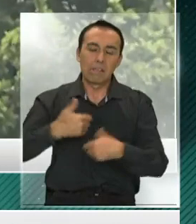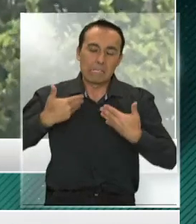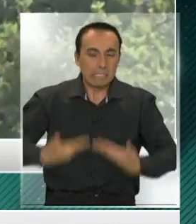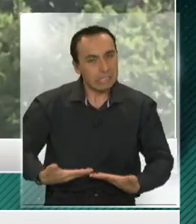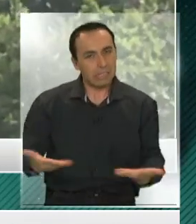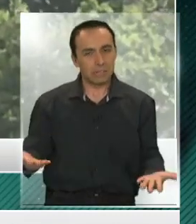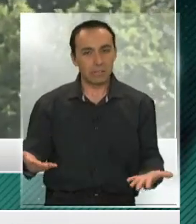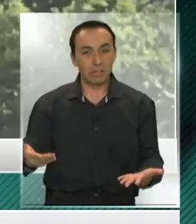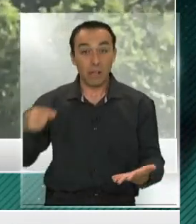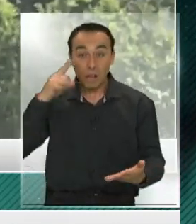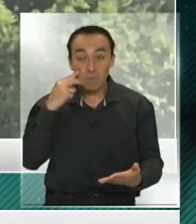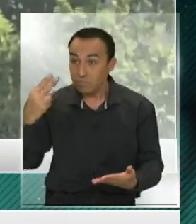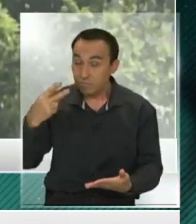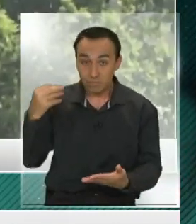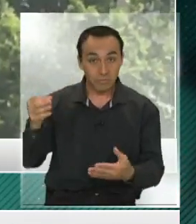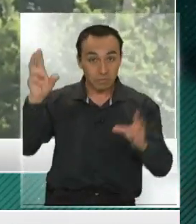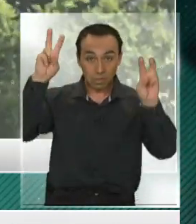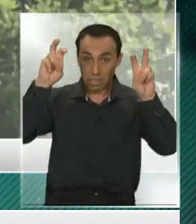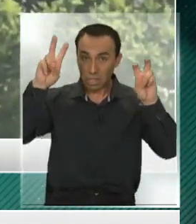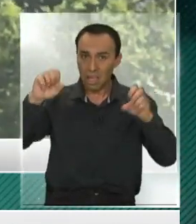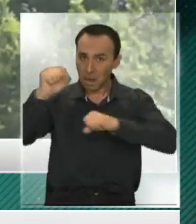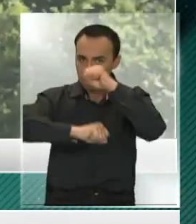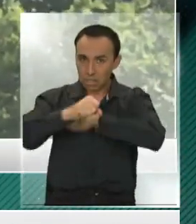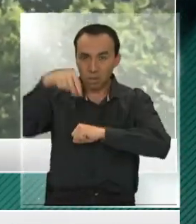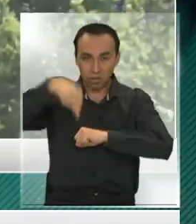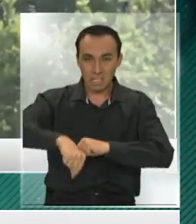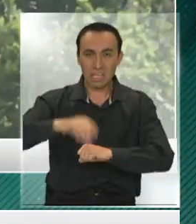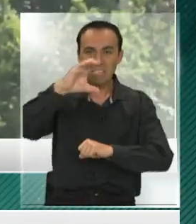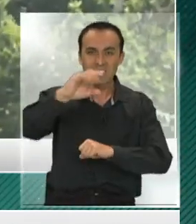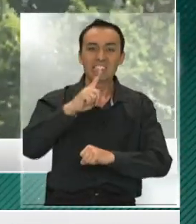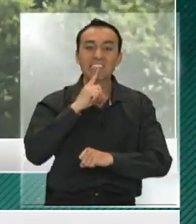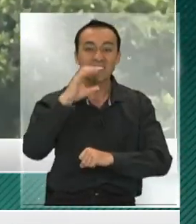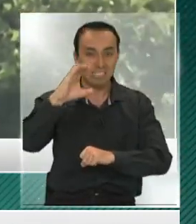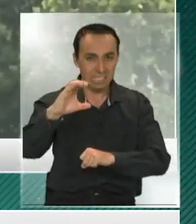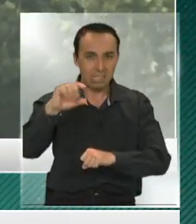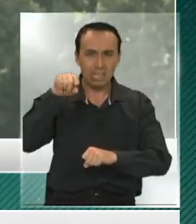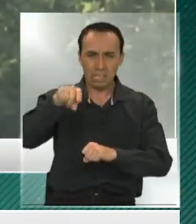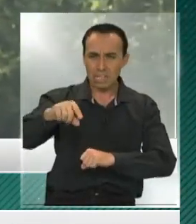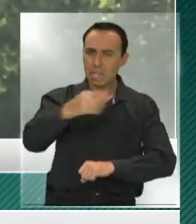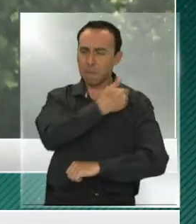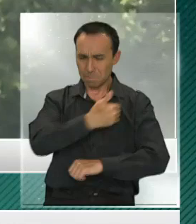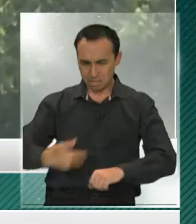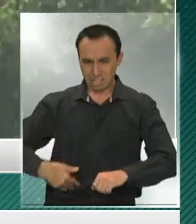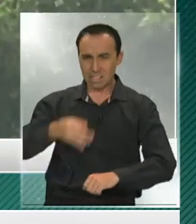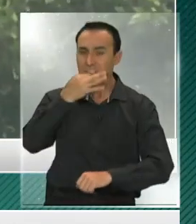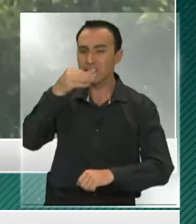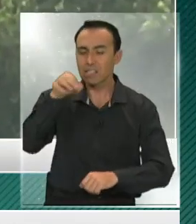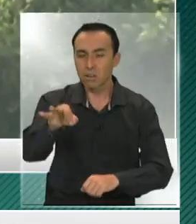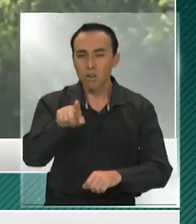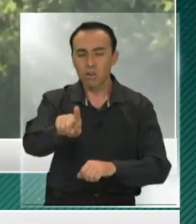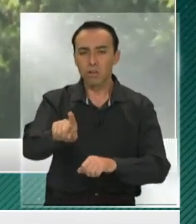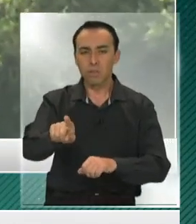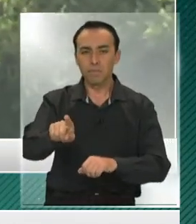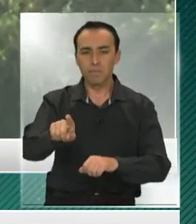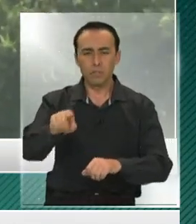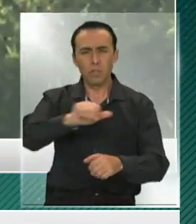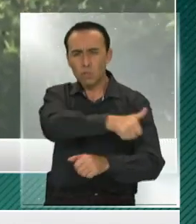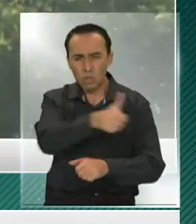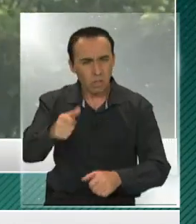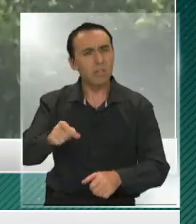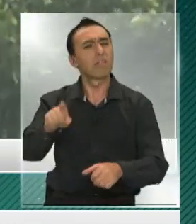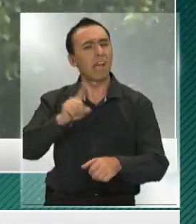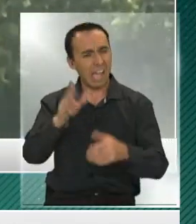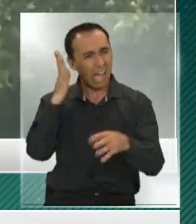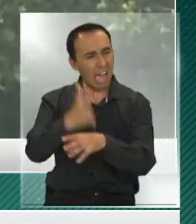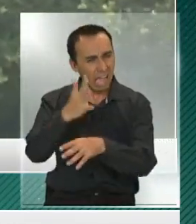de empresarios, recordemos que hoy día desde la CPC, ¿no?, habló Alfonso Suet, el presidente del gremio, dijo todos tenemos responsabilidad,